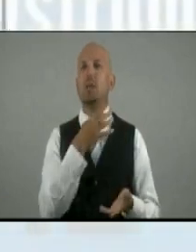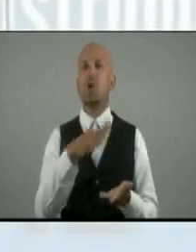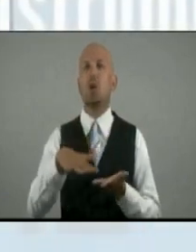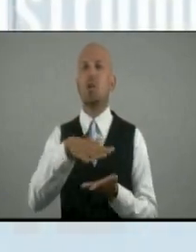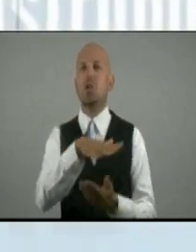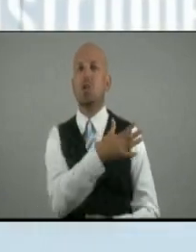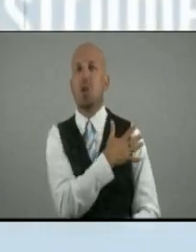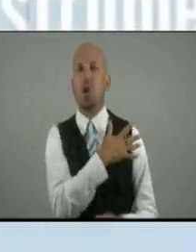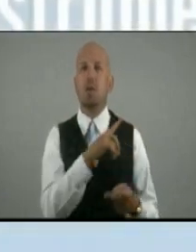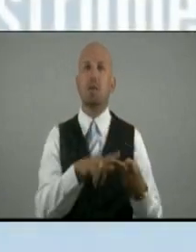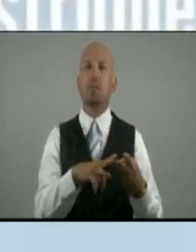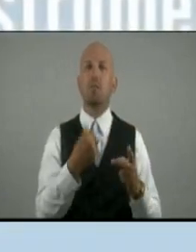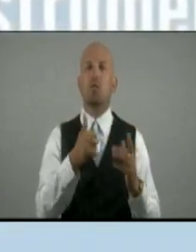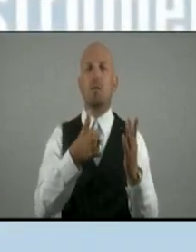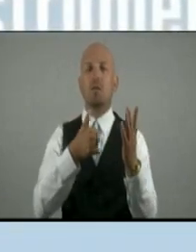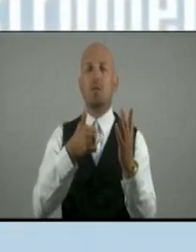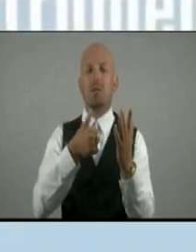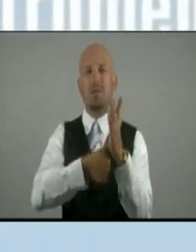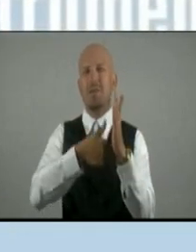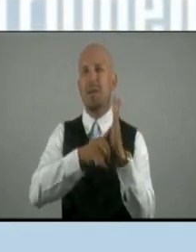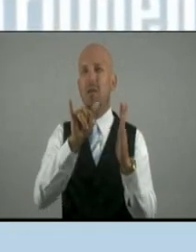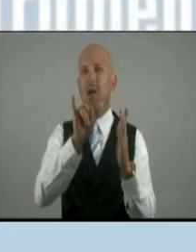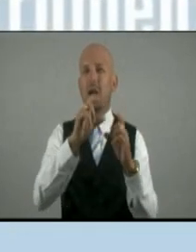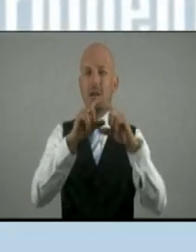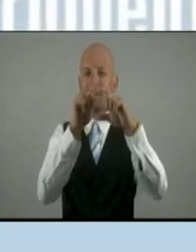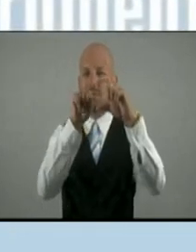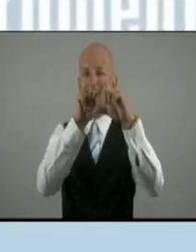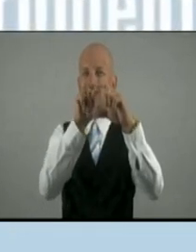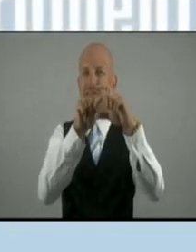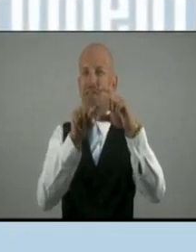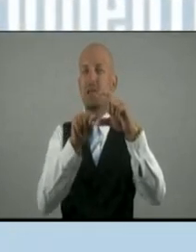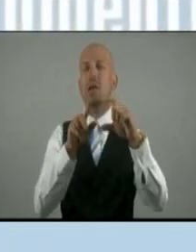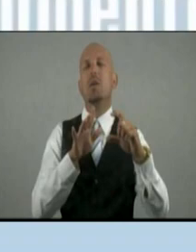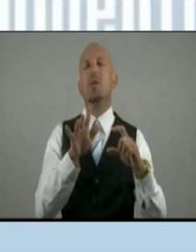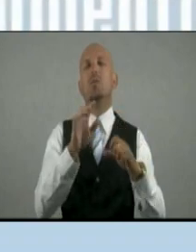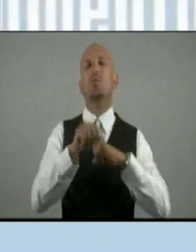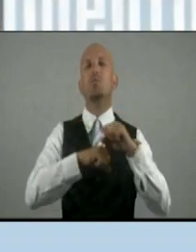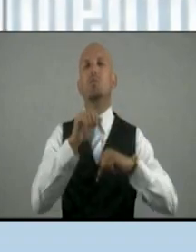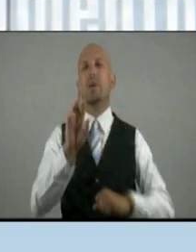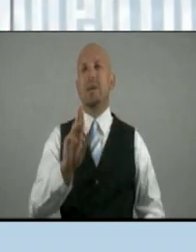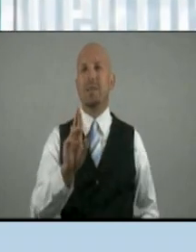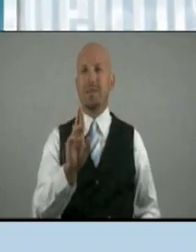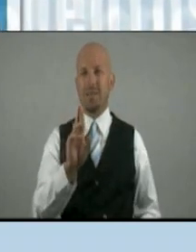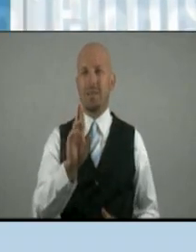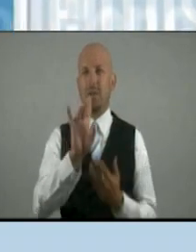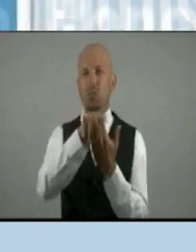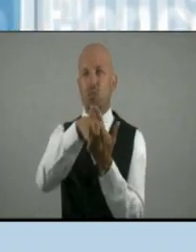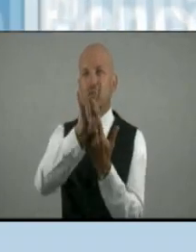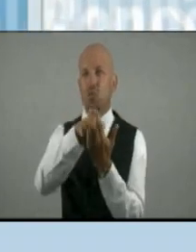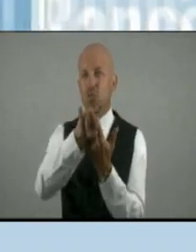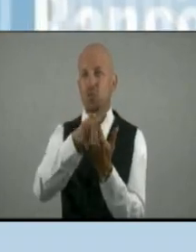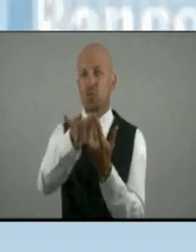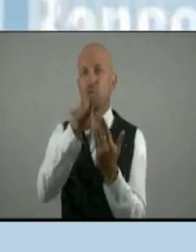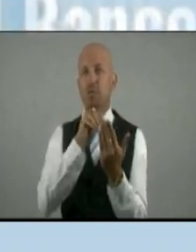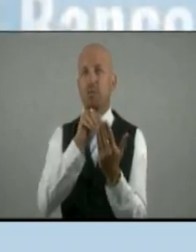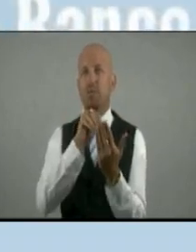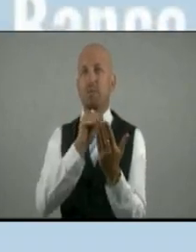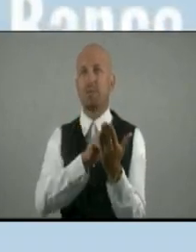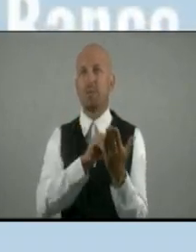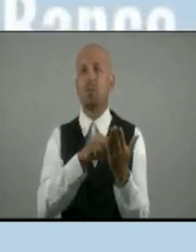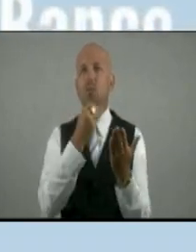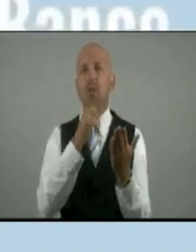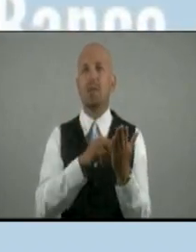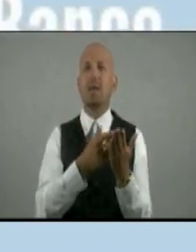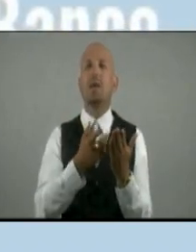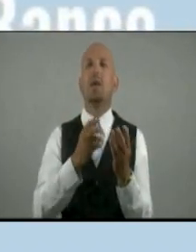y el código QR para que la población no solamente pueda adquirir en pesos ya en moneda en efectivo sino a través de esta